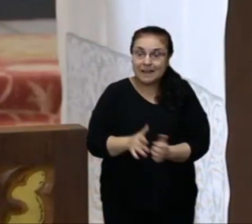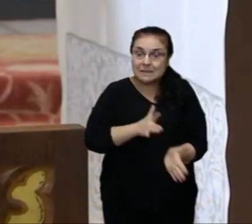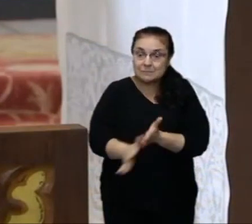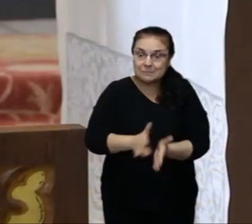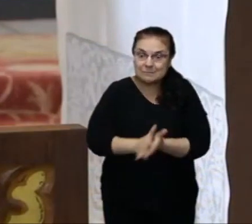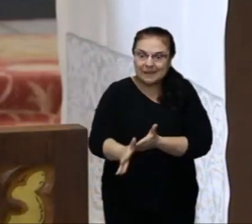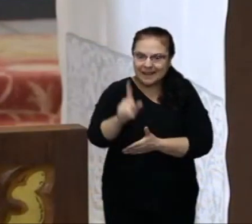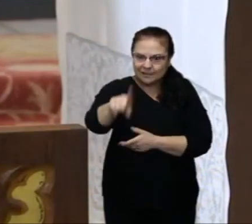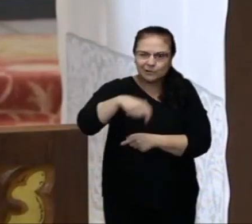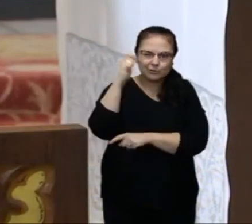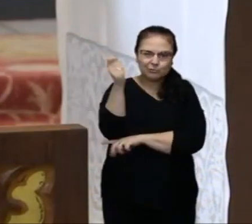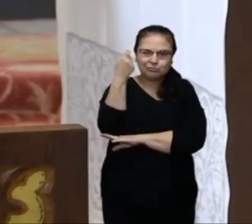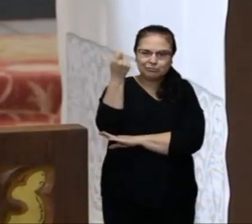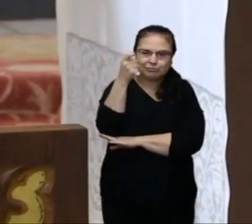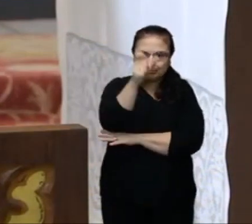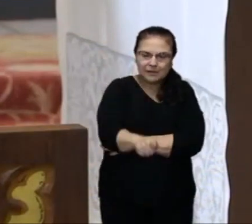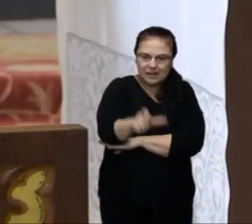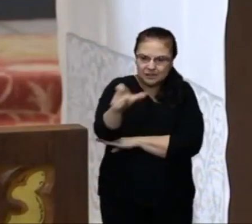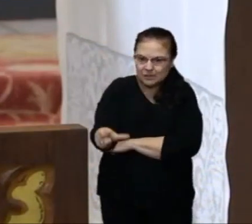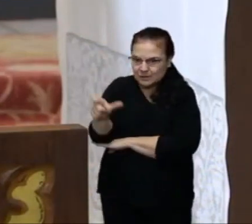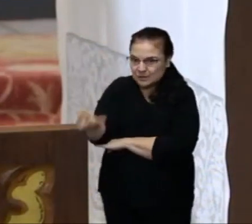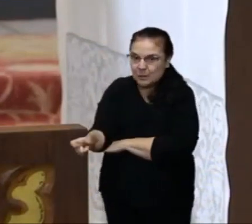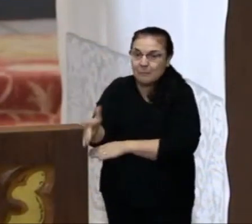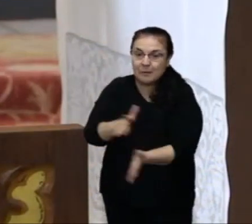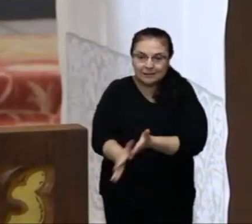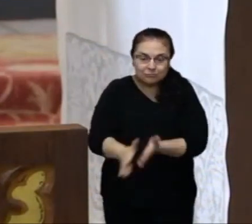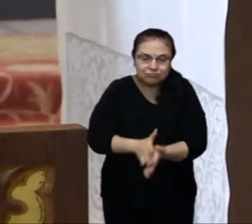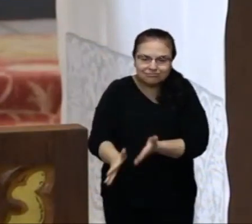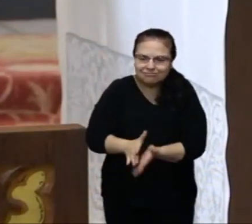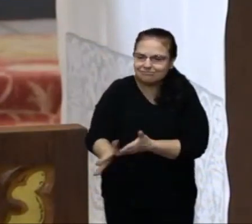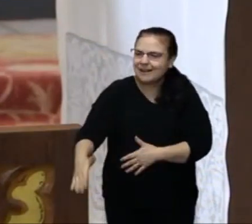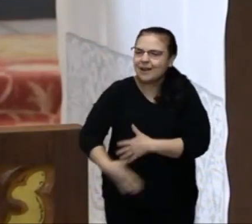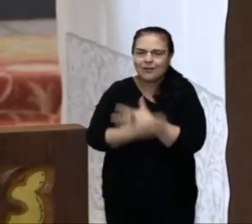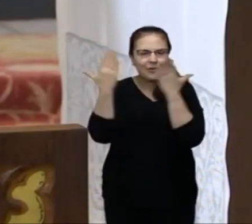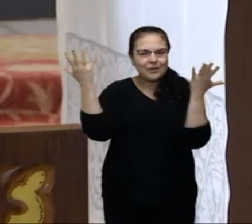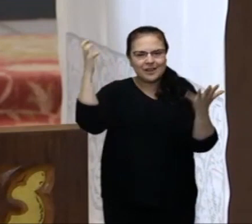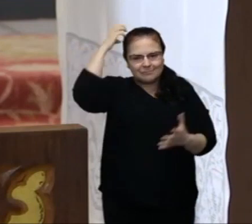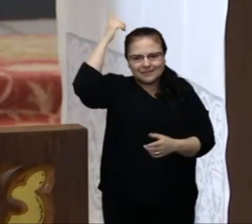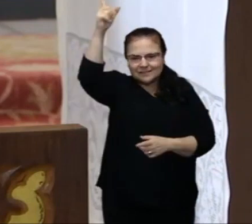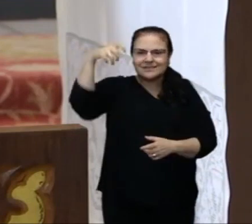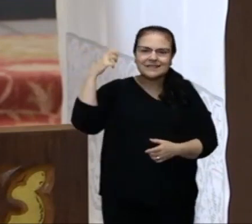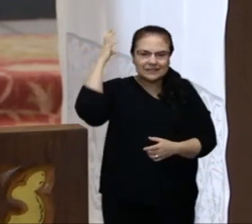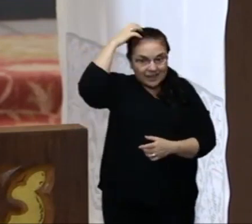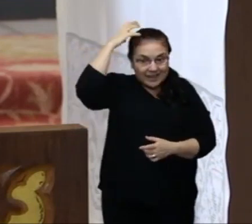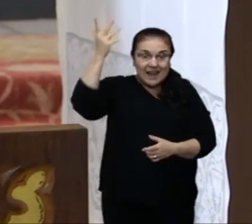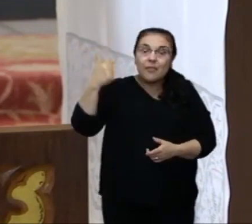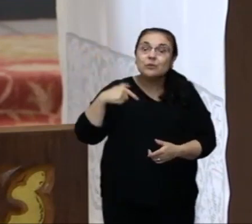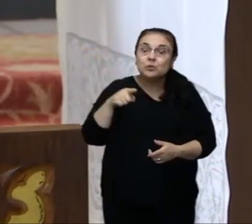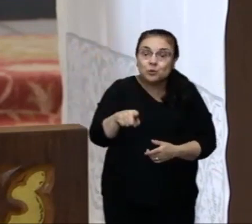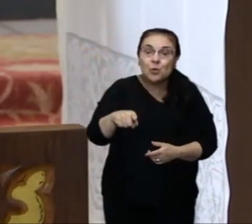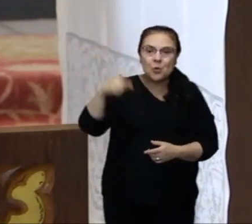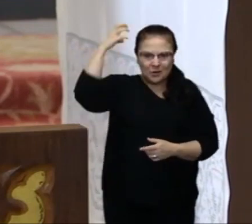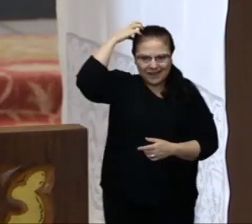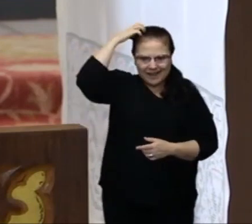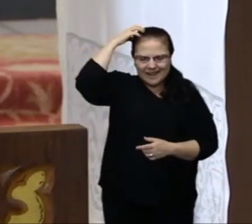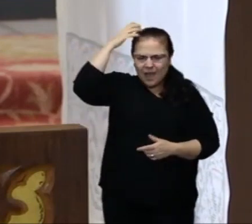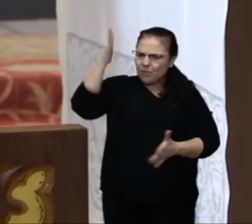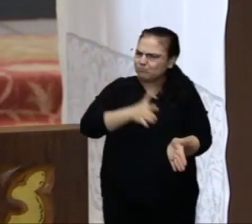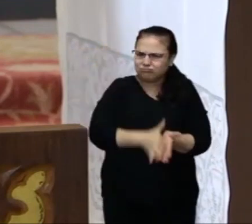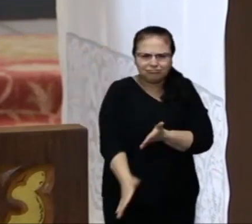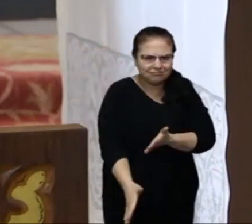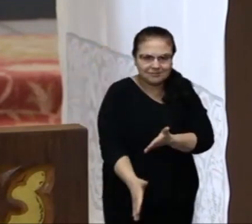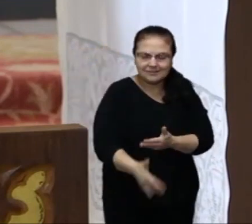Explicando tus hazañas a los hombres, la gloria y majestad de tu reinado. Tu reinado es un reinado